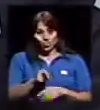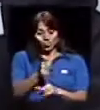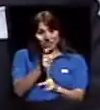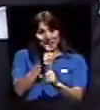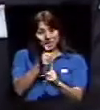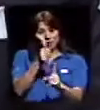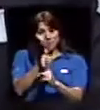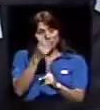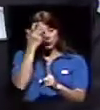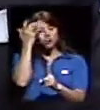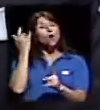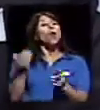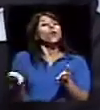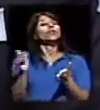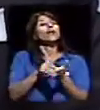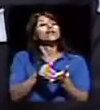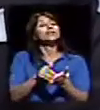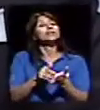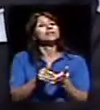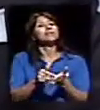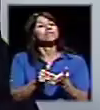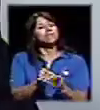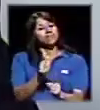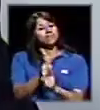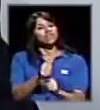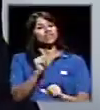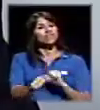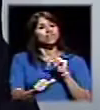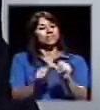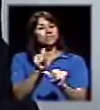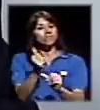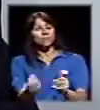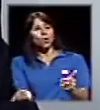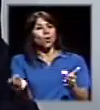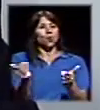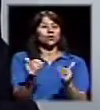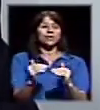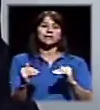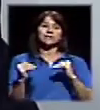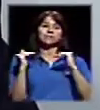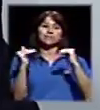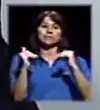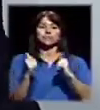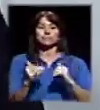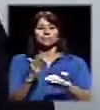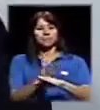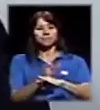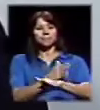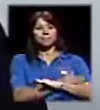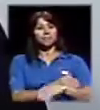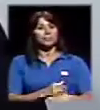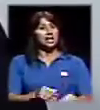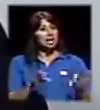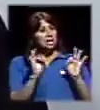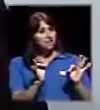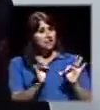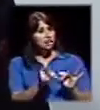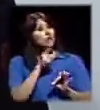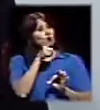se vuelve a poner de pie. Qué bien, y usted ha sido parte tanto de